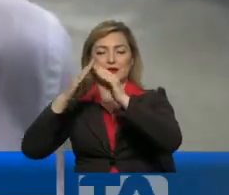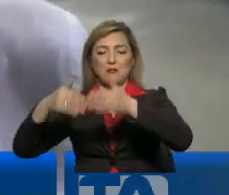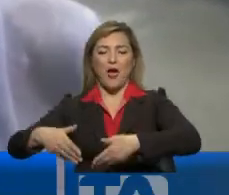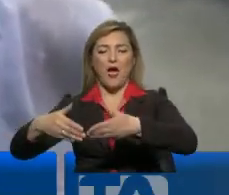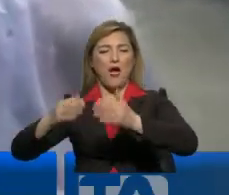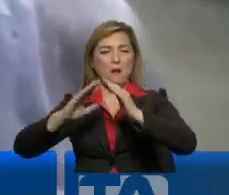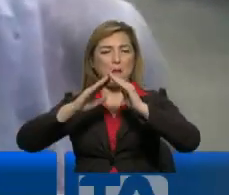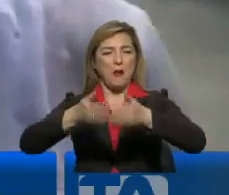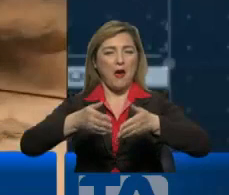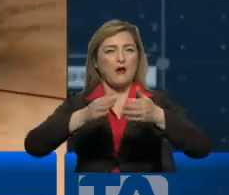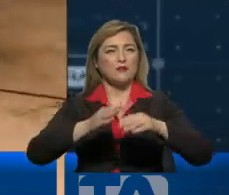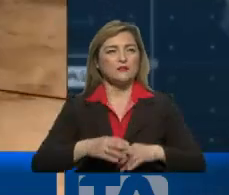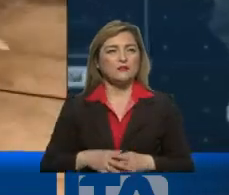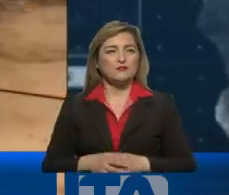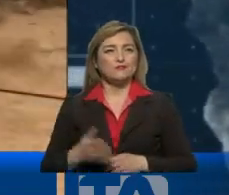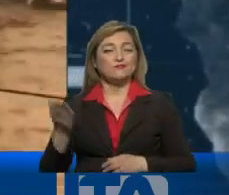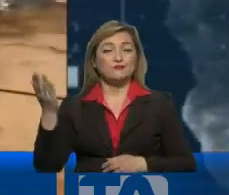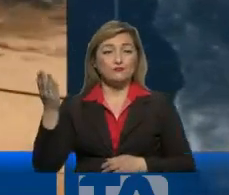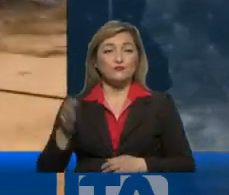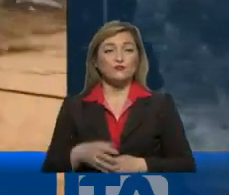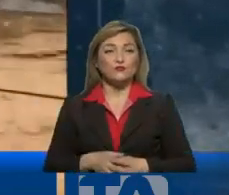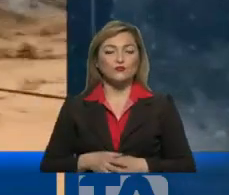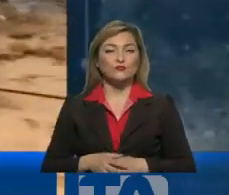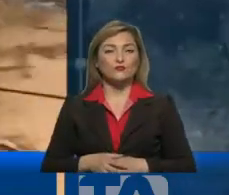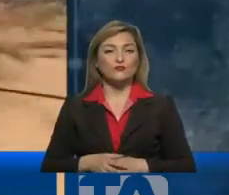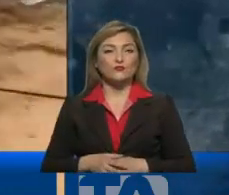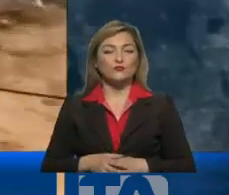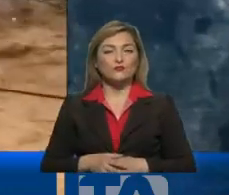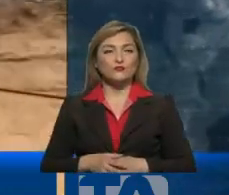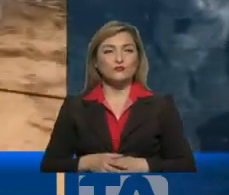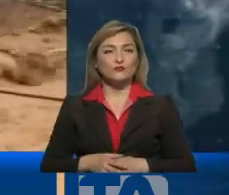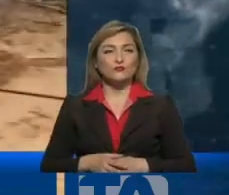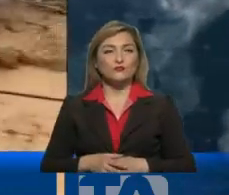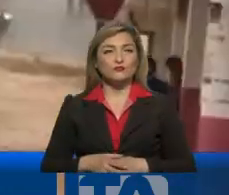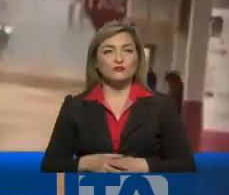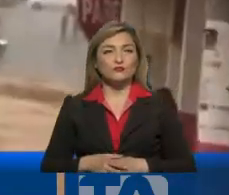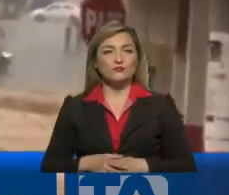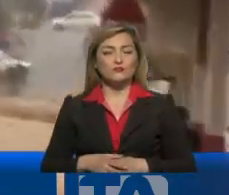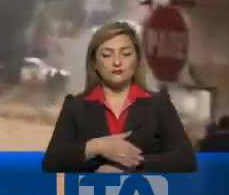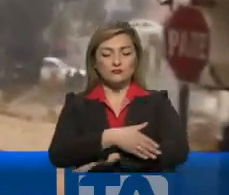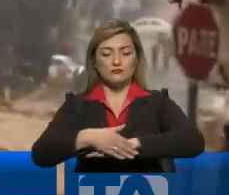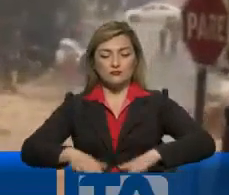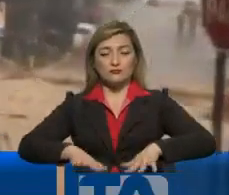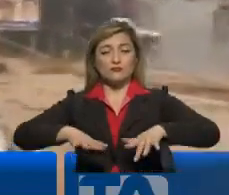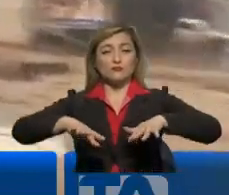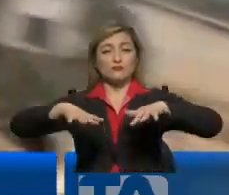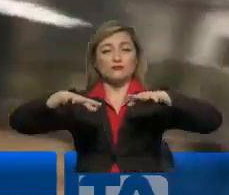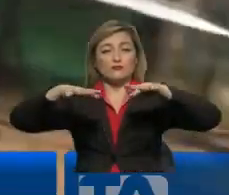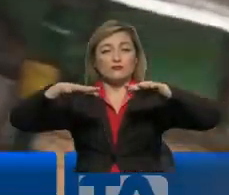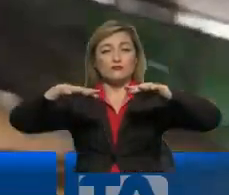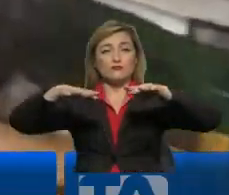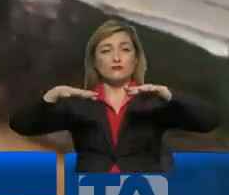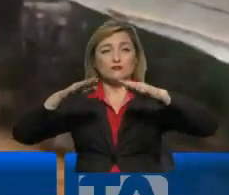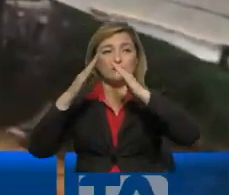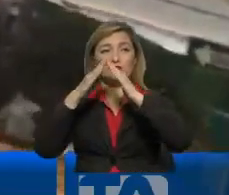materiales. Varias estructuras colapsaron y mientras más calles inundaban y las afectaciones a las estructuras